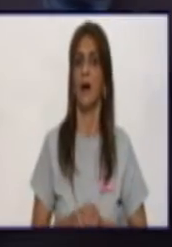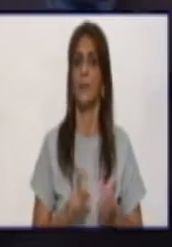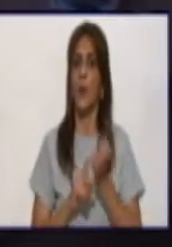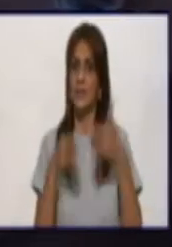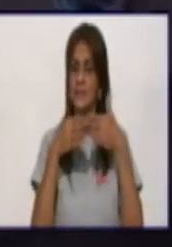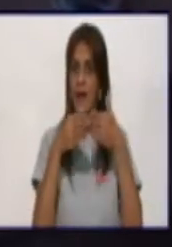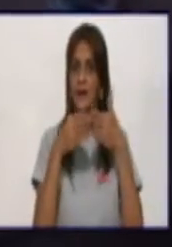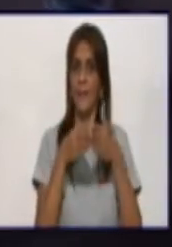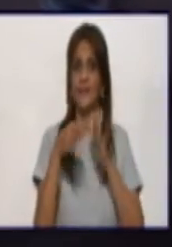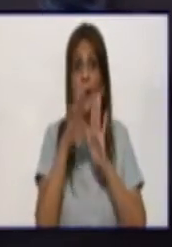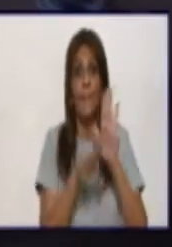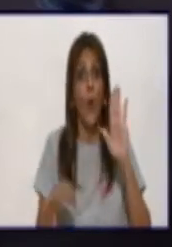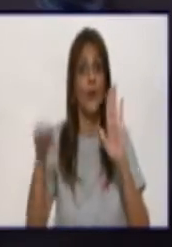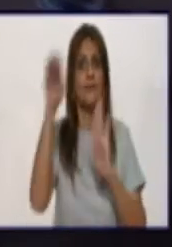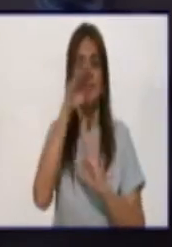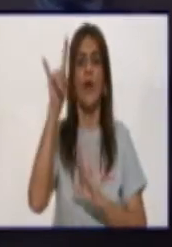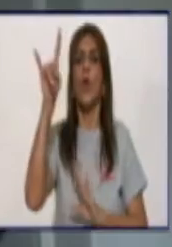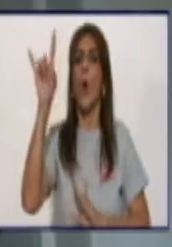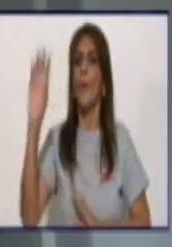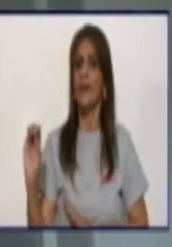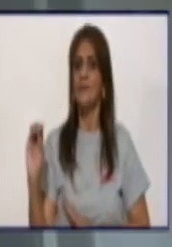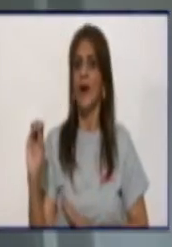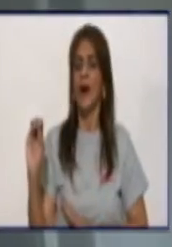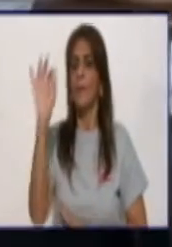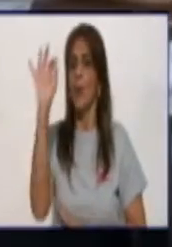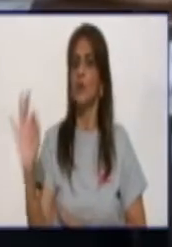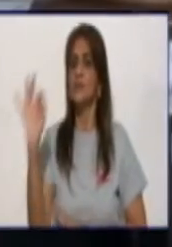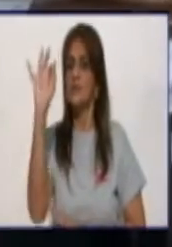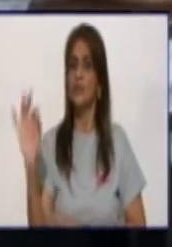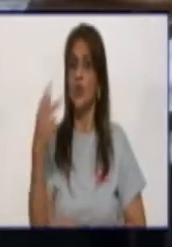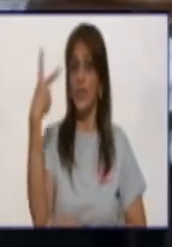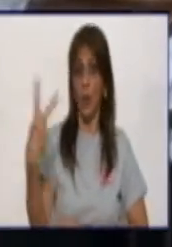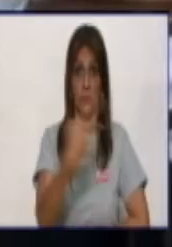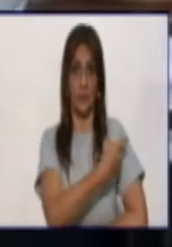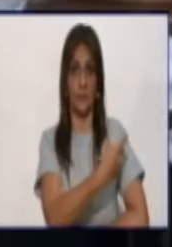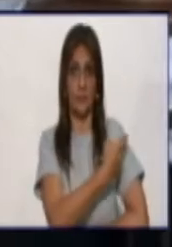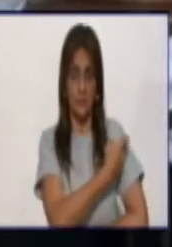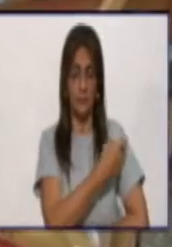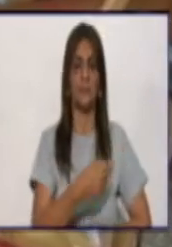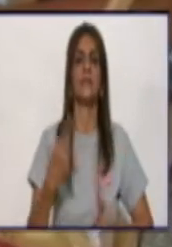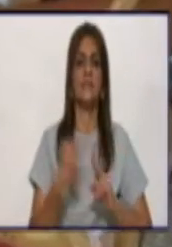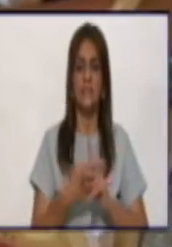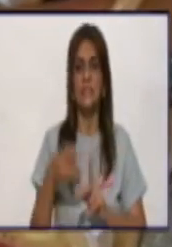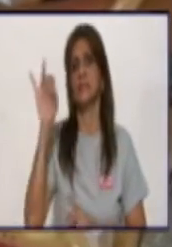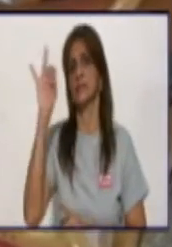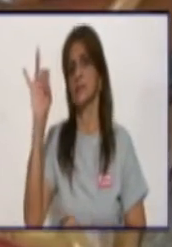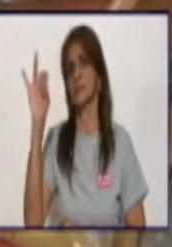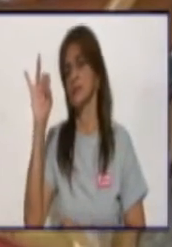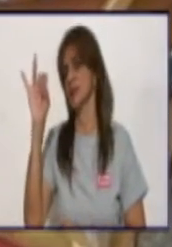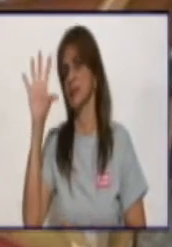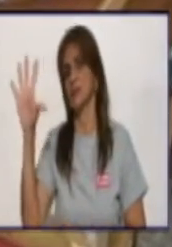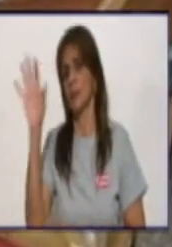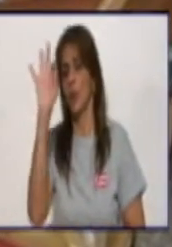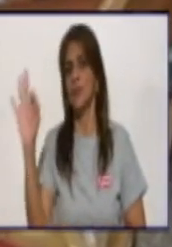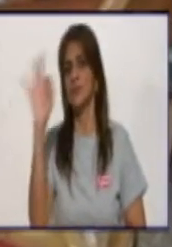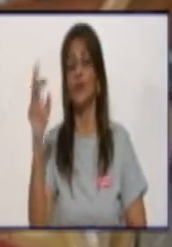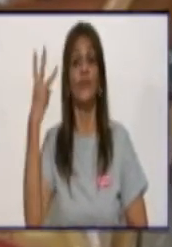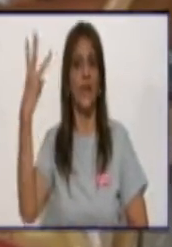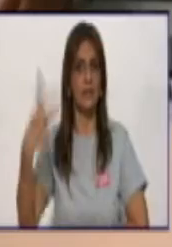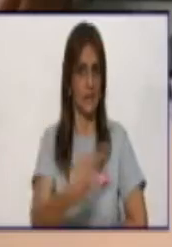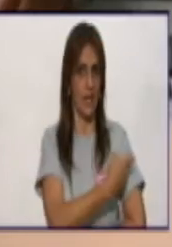90% de una segunda dosis y por encima de uno de un 70 por ciento de la población en una tercera 12 por tanto